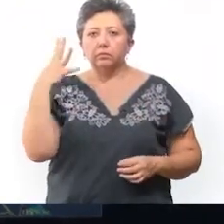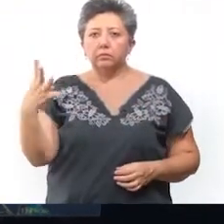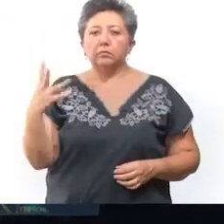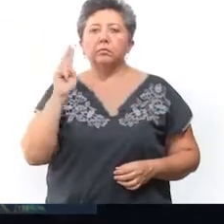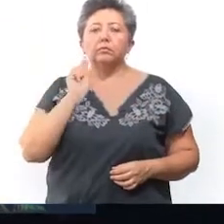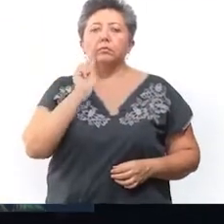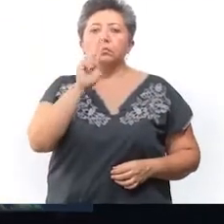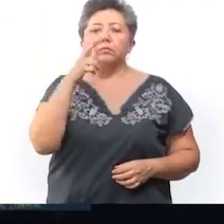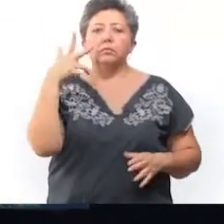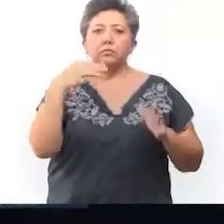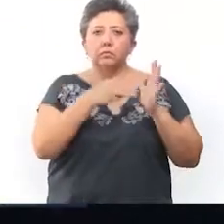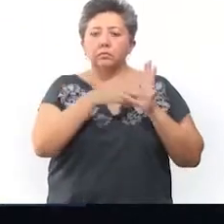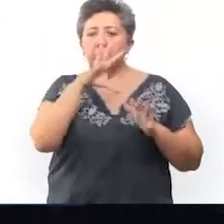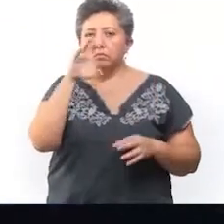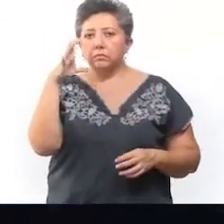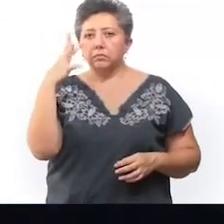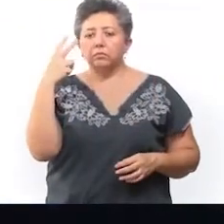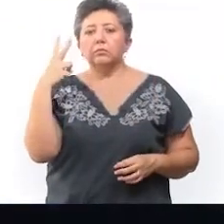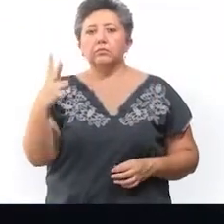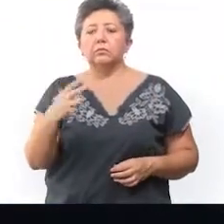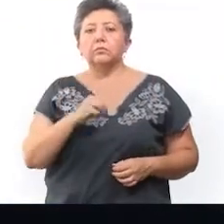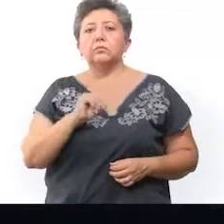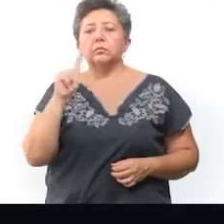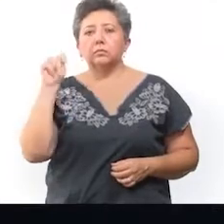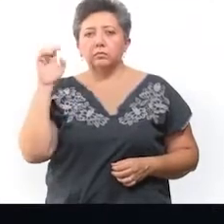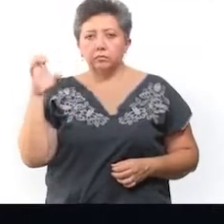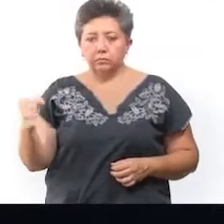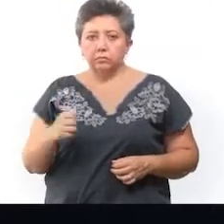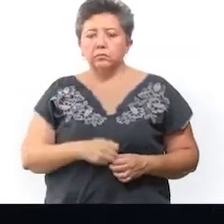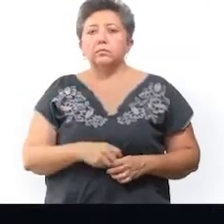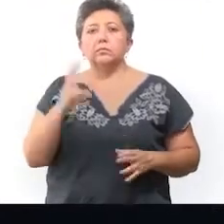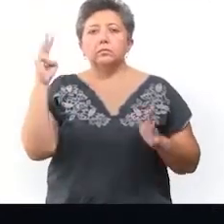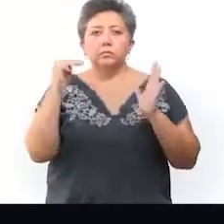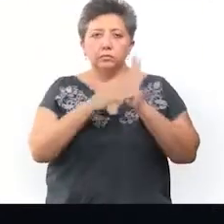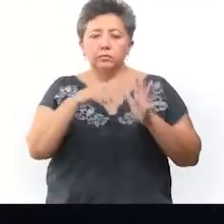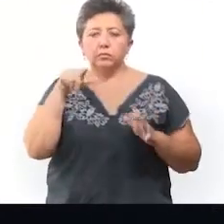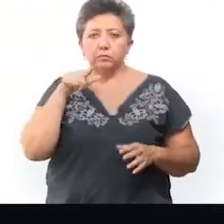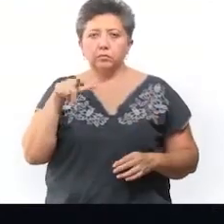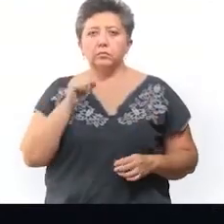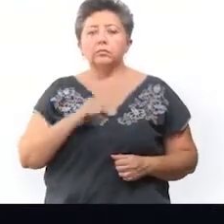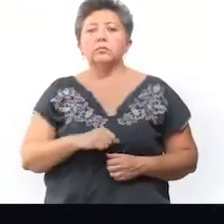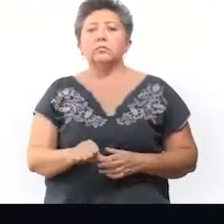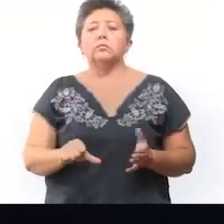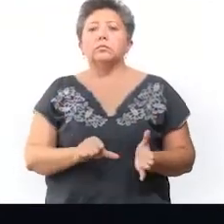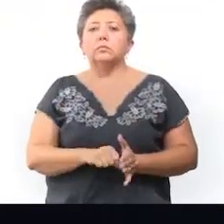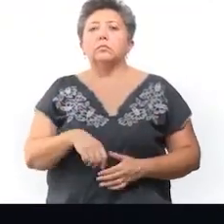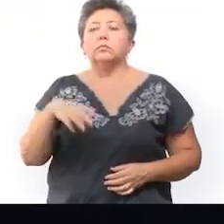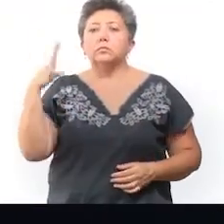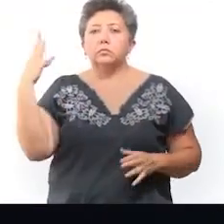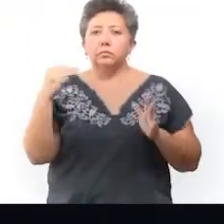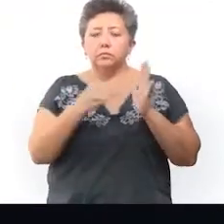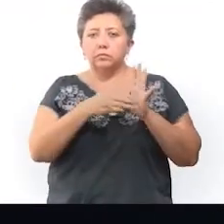zona norte, 8.552 en la zona oriente, 3.017 en la zona centro,